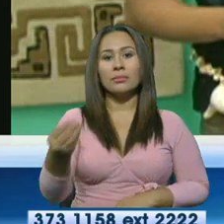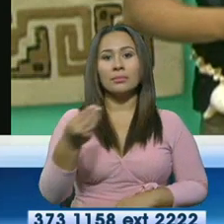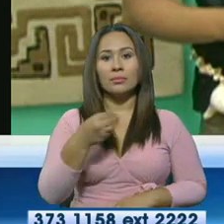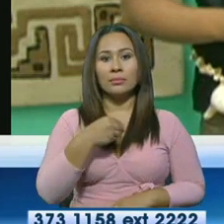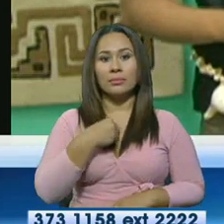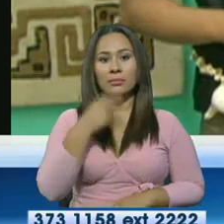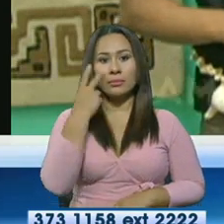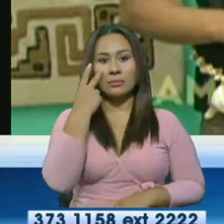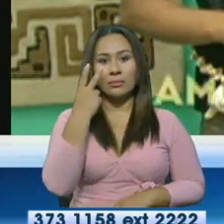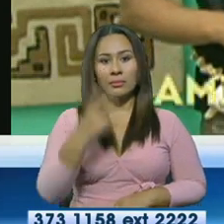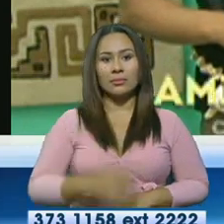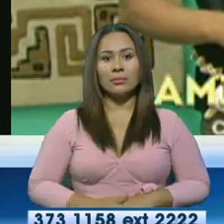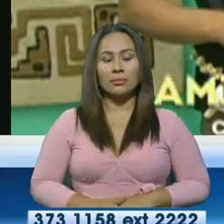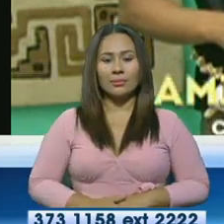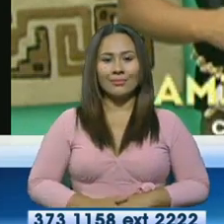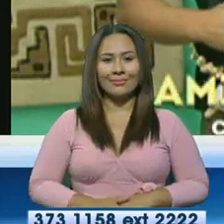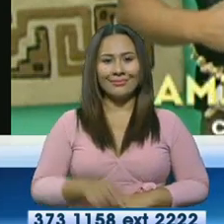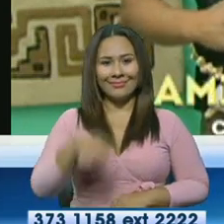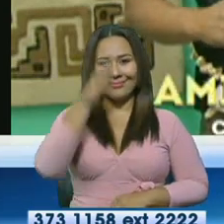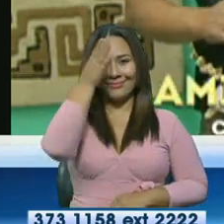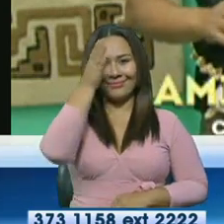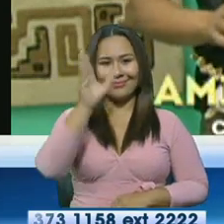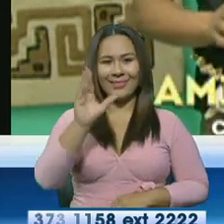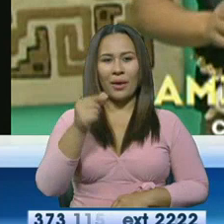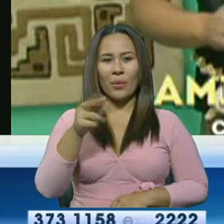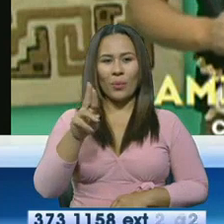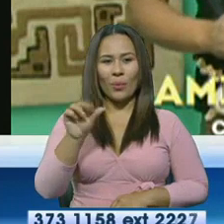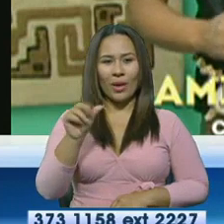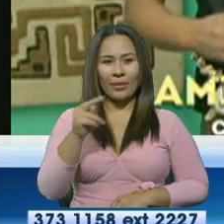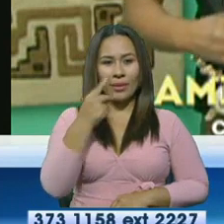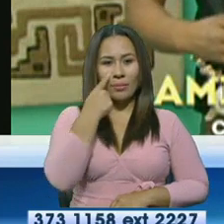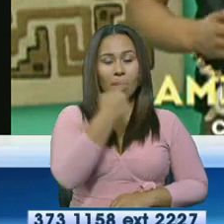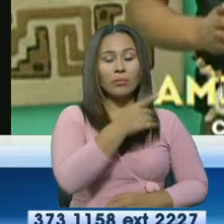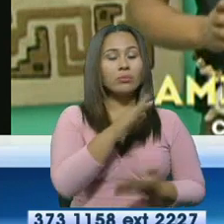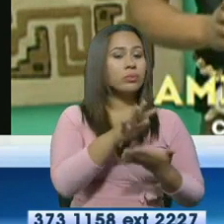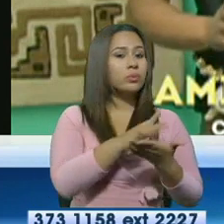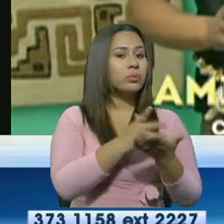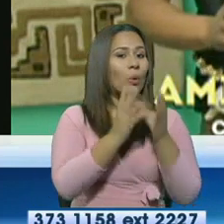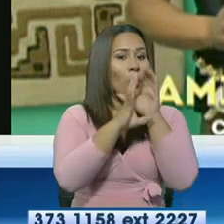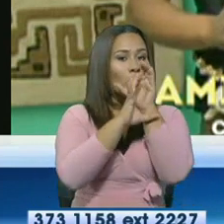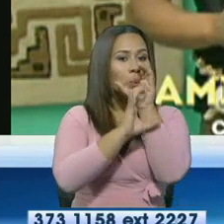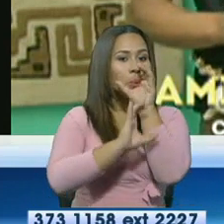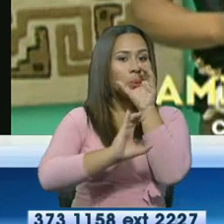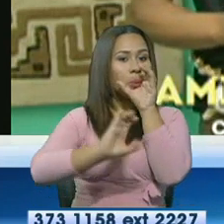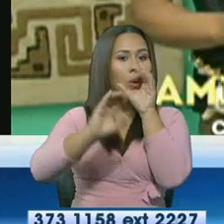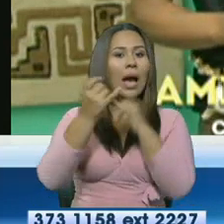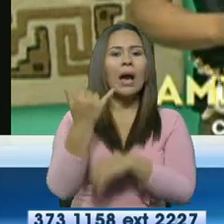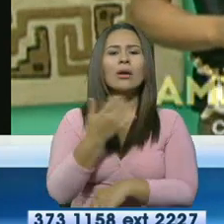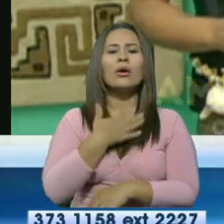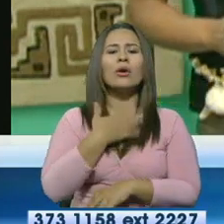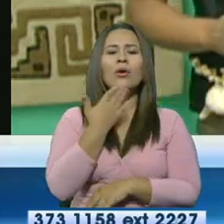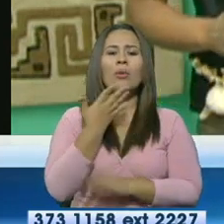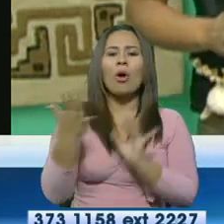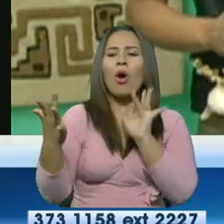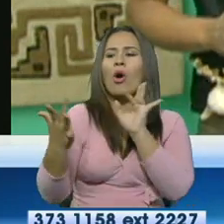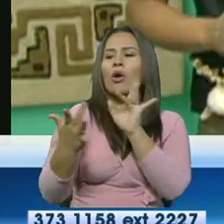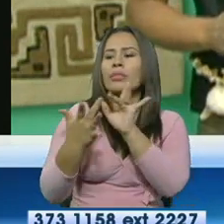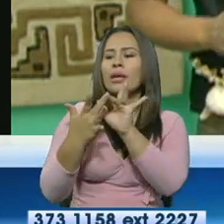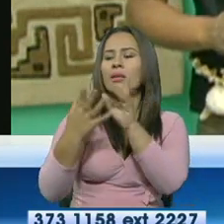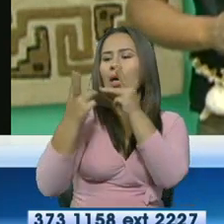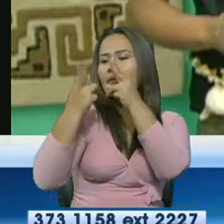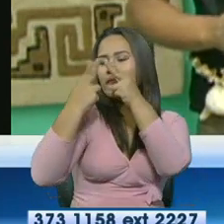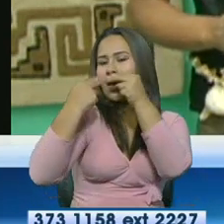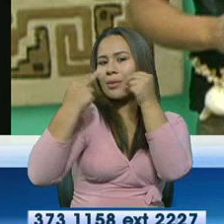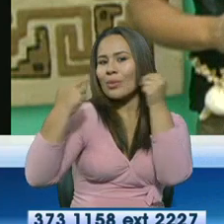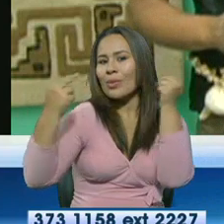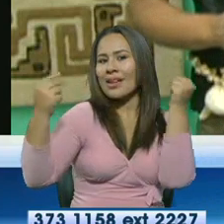esencia, nace de la cultura del Cantón Guano. Y precisamente ahora vamos a conocer cómo nos conecta a través de estas